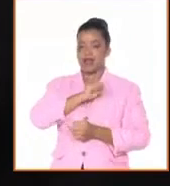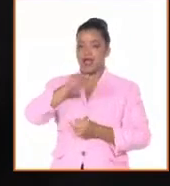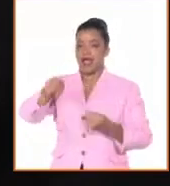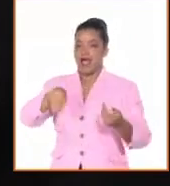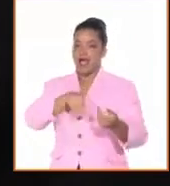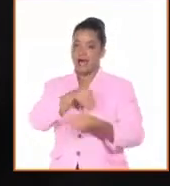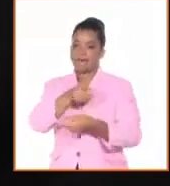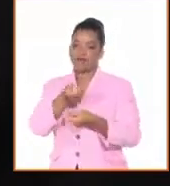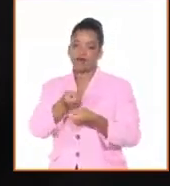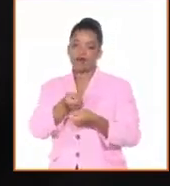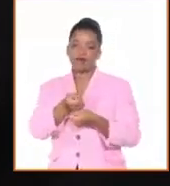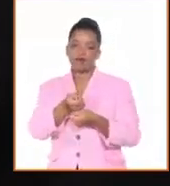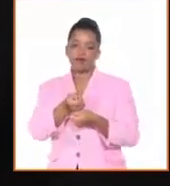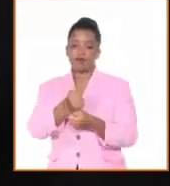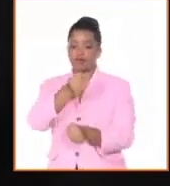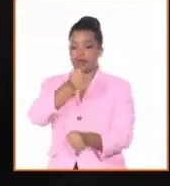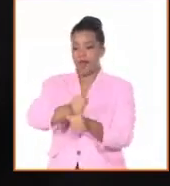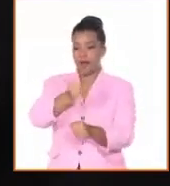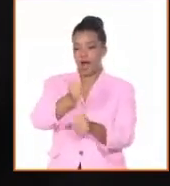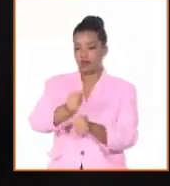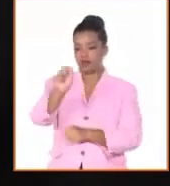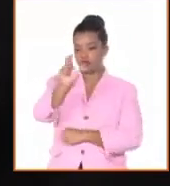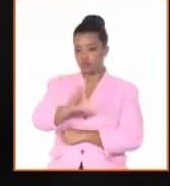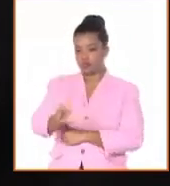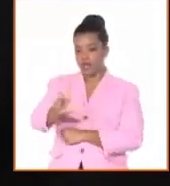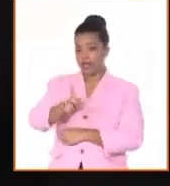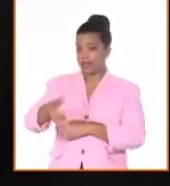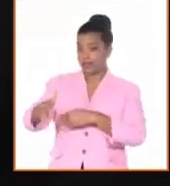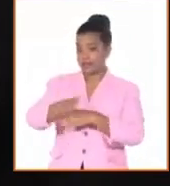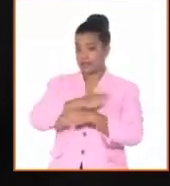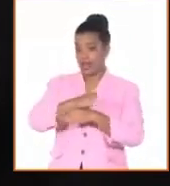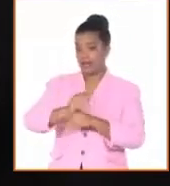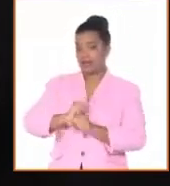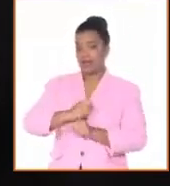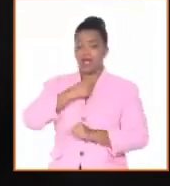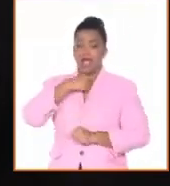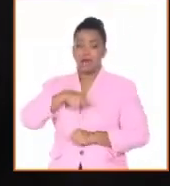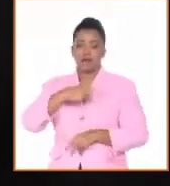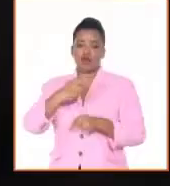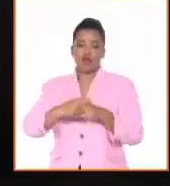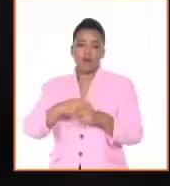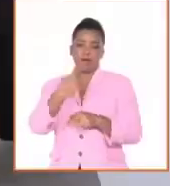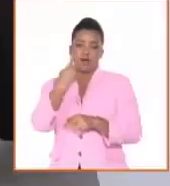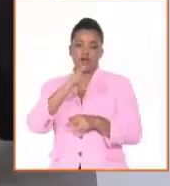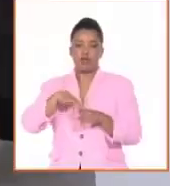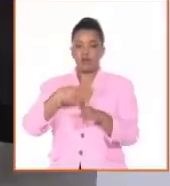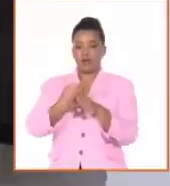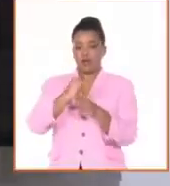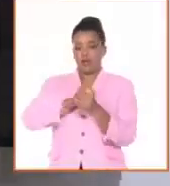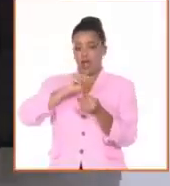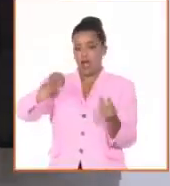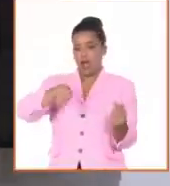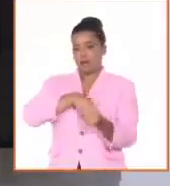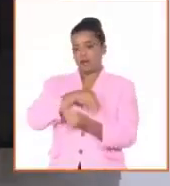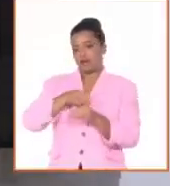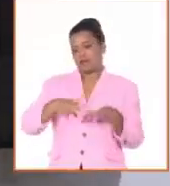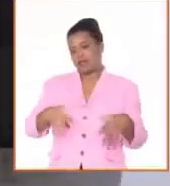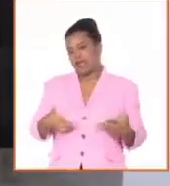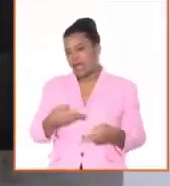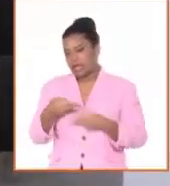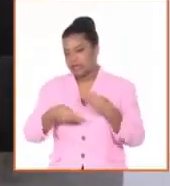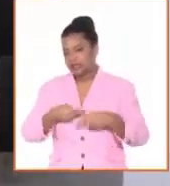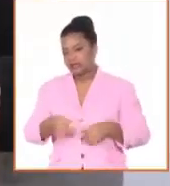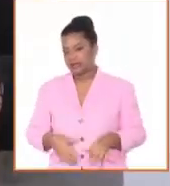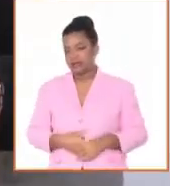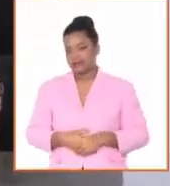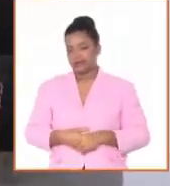al que tiene cuando describieron Esa esa en ese caso Qué puede hacer o qué debe hacer Bueno en este